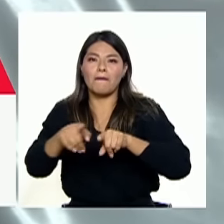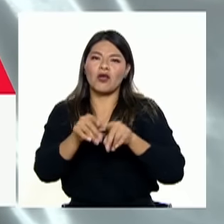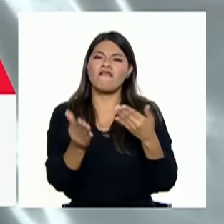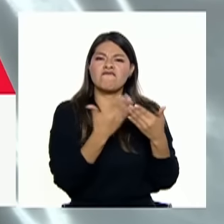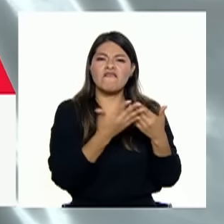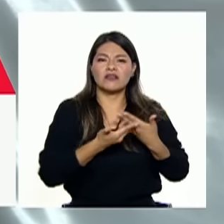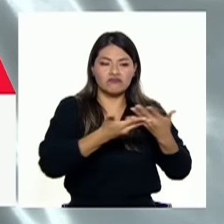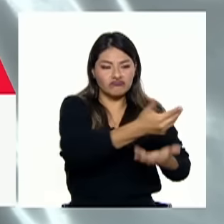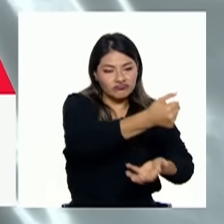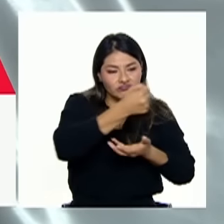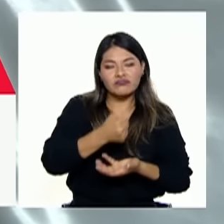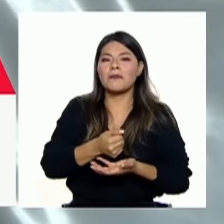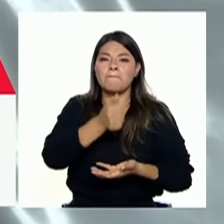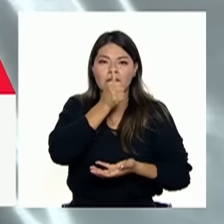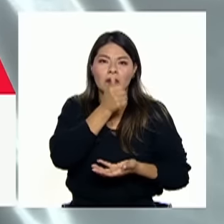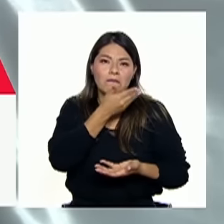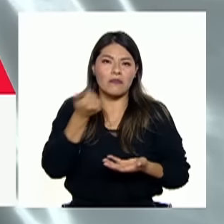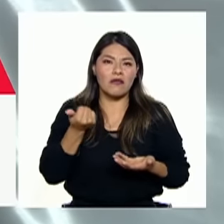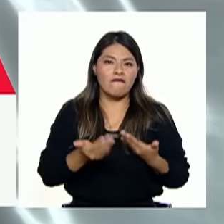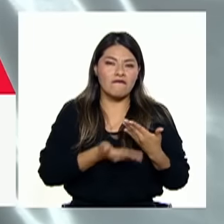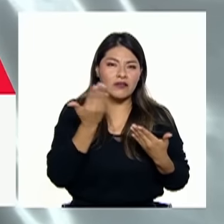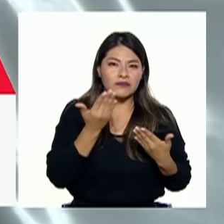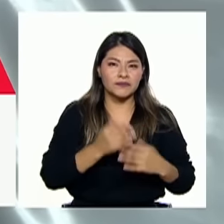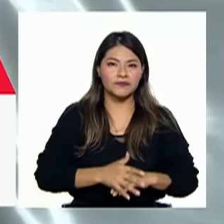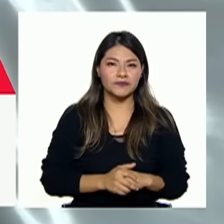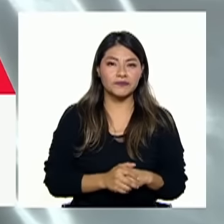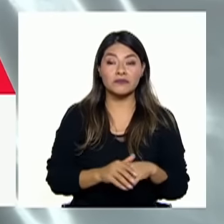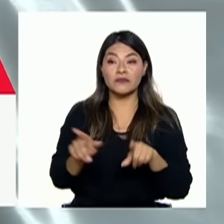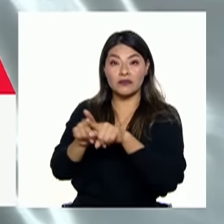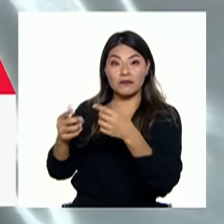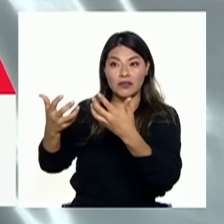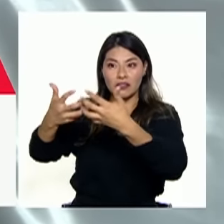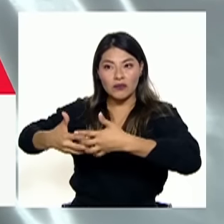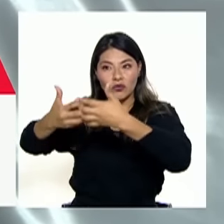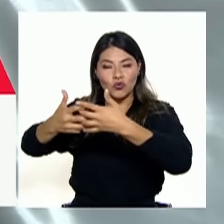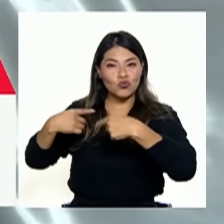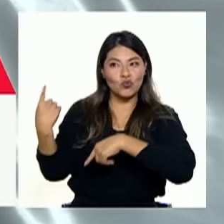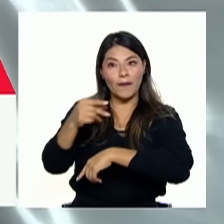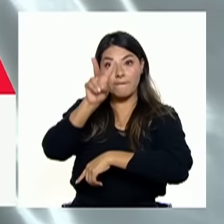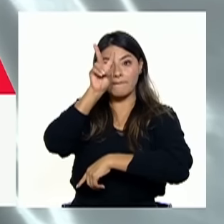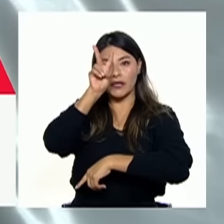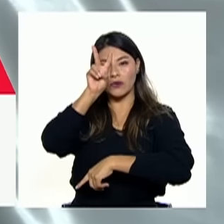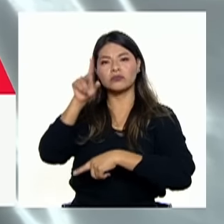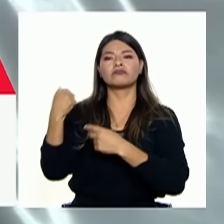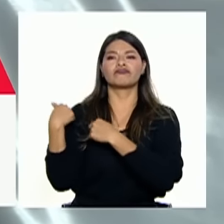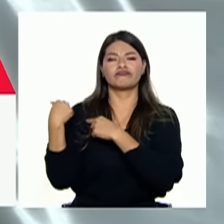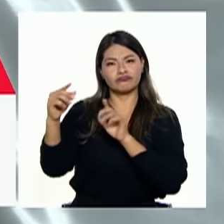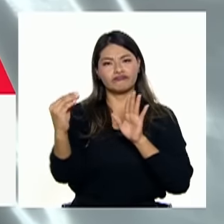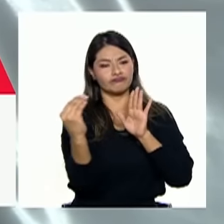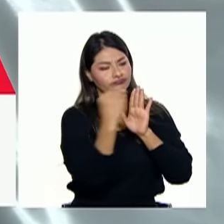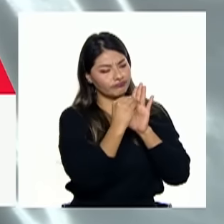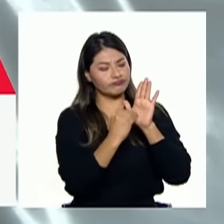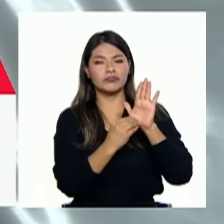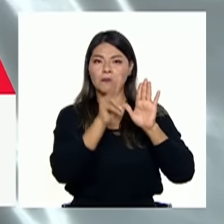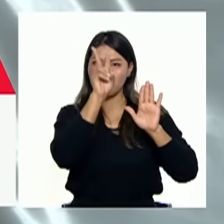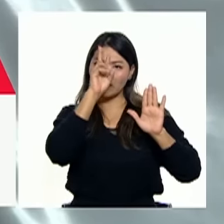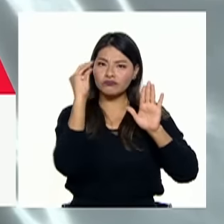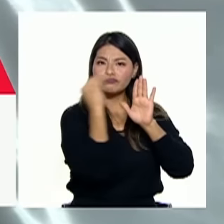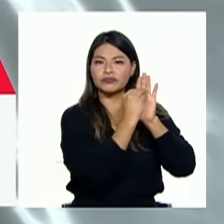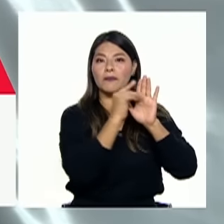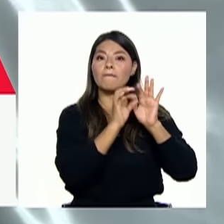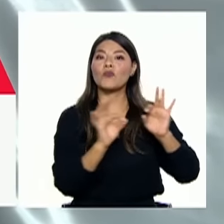privada. También conseguimos que el desarrollo industrial del Perú se ponga en la agenda nacional, siendo